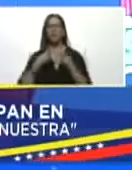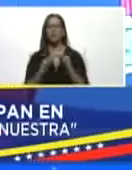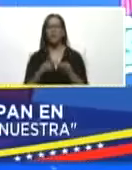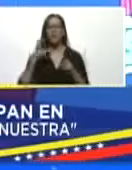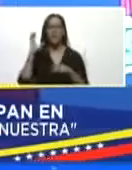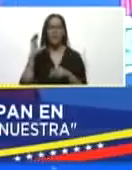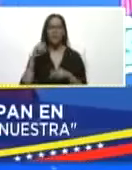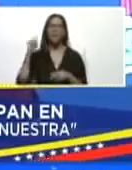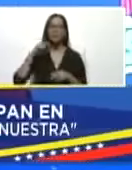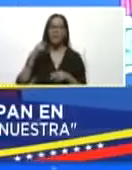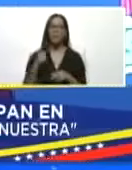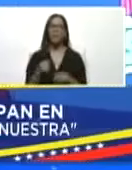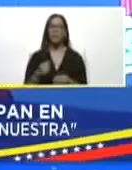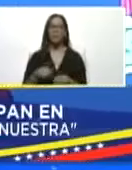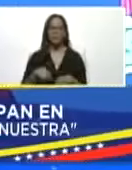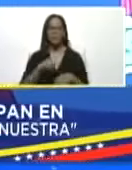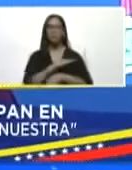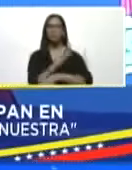un supercomando